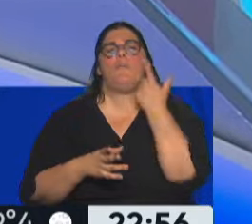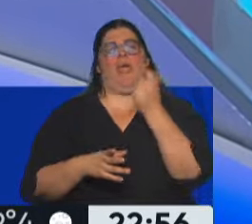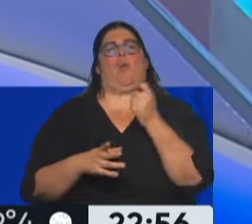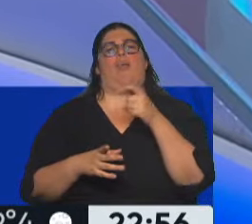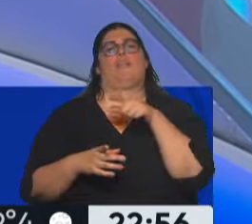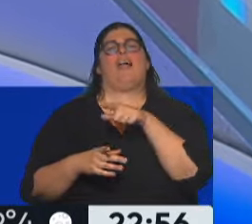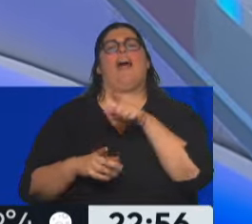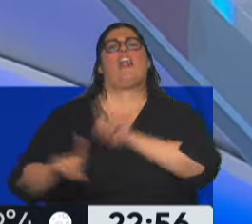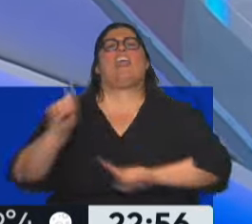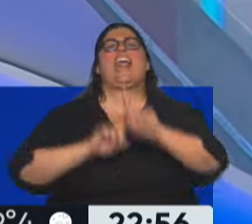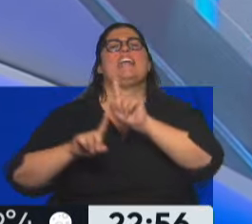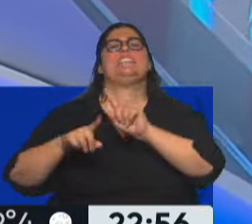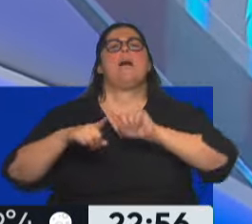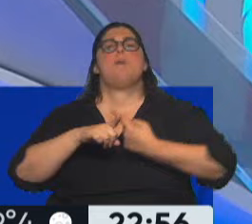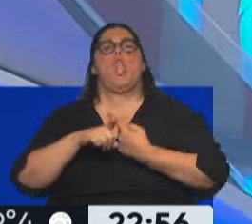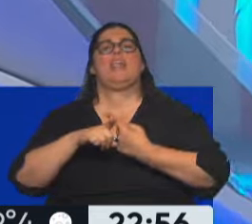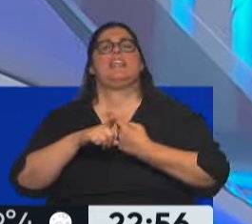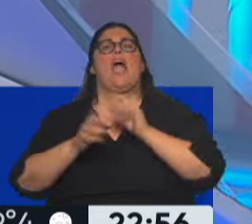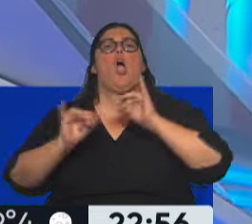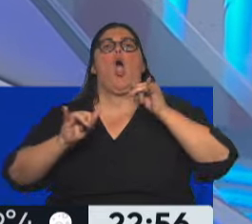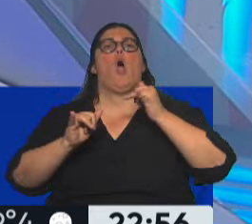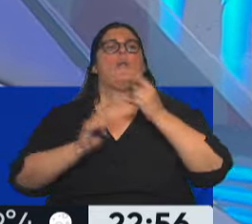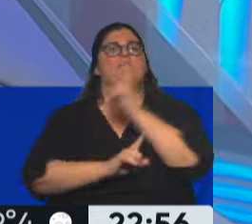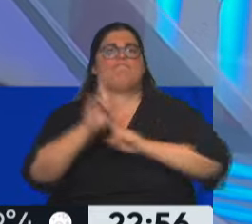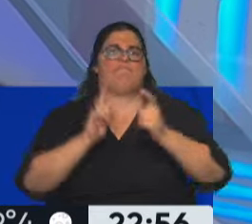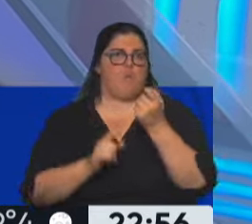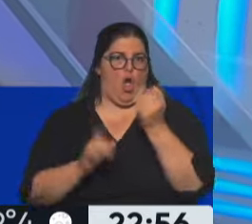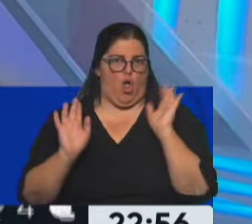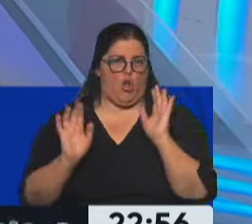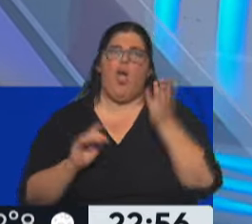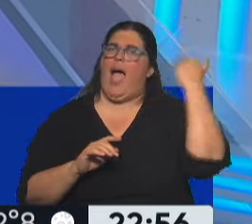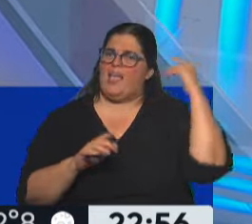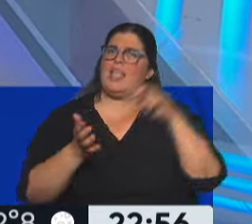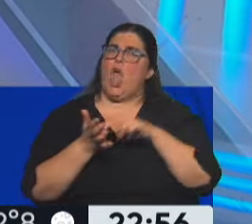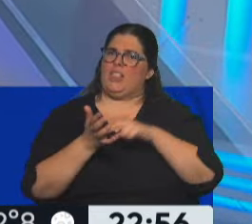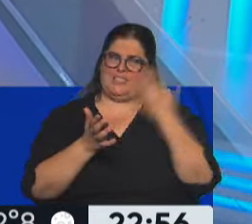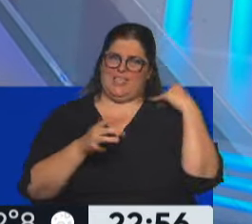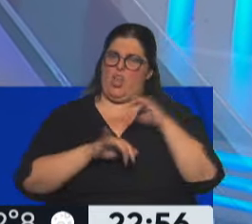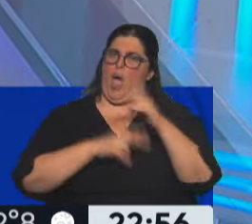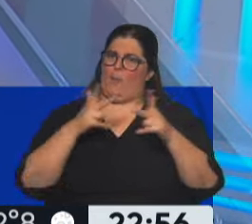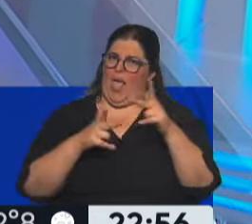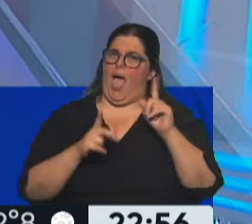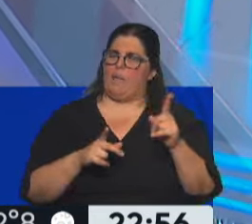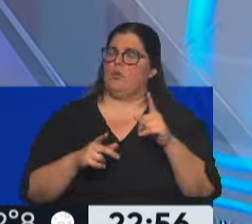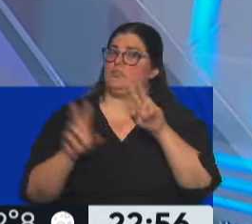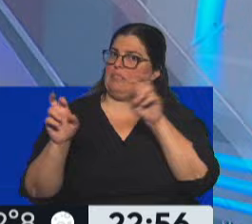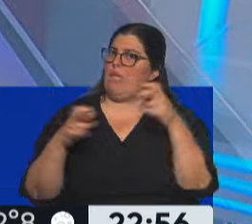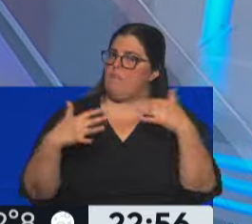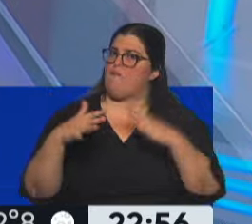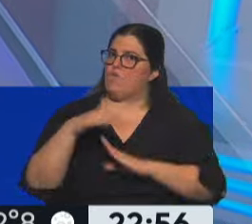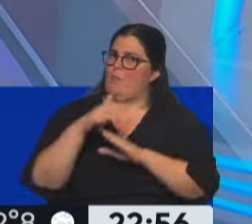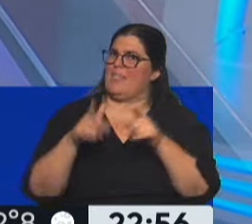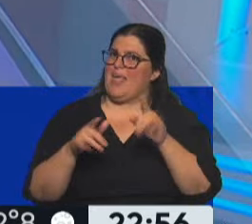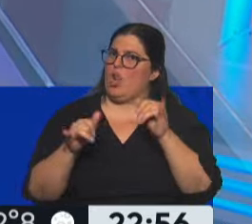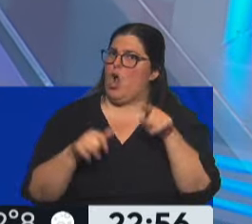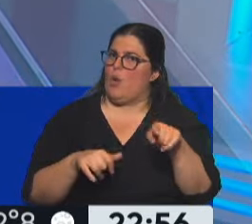dirigencia hemos cansado de hablar en esta edición de televisión pública noticias internacionales esta cuestión que es clave y un Trump que bueno